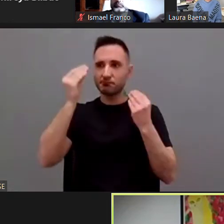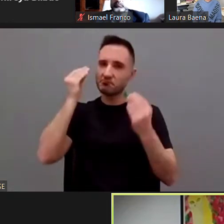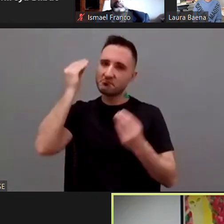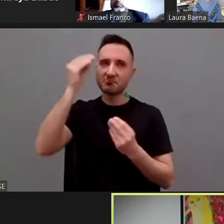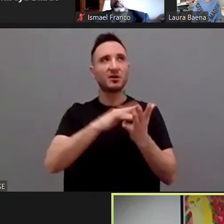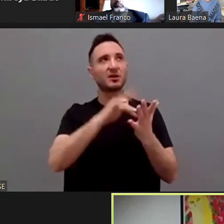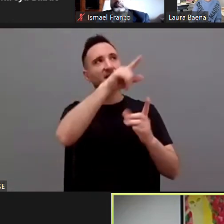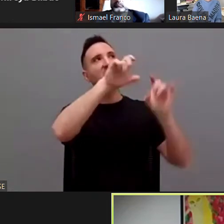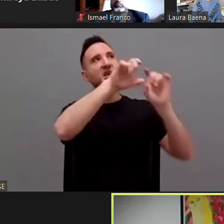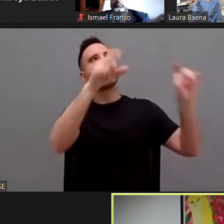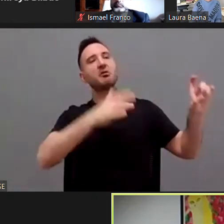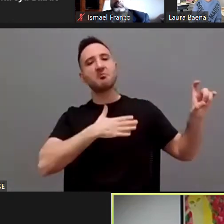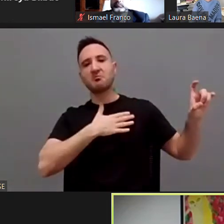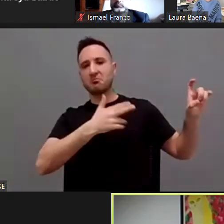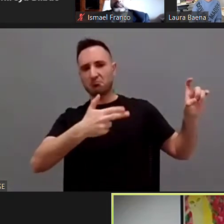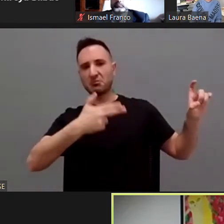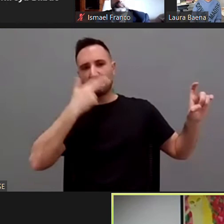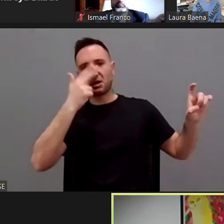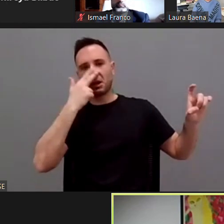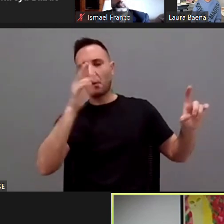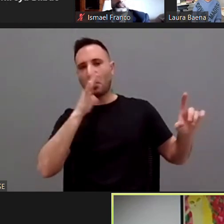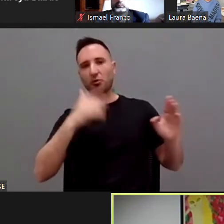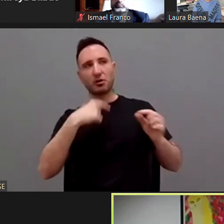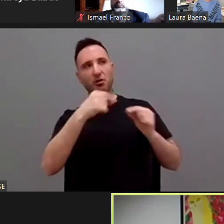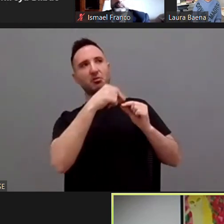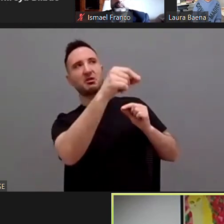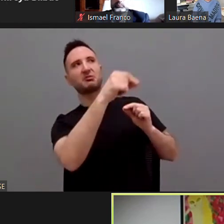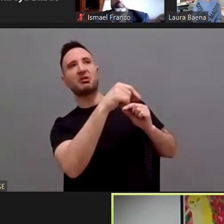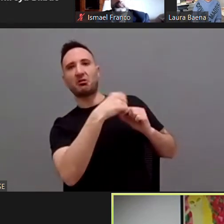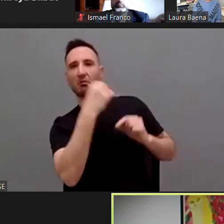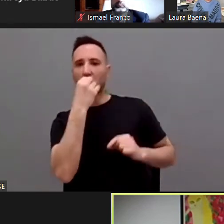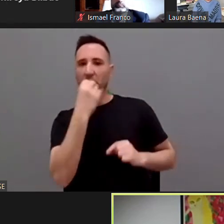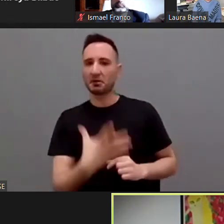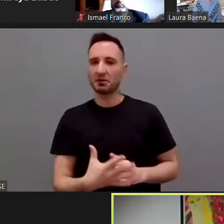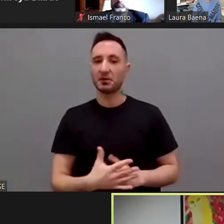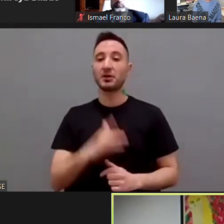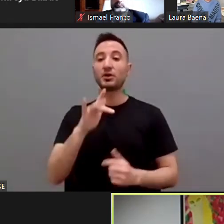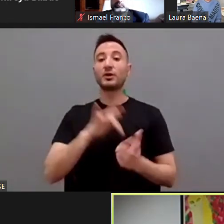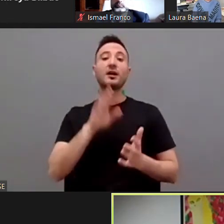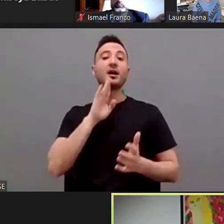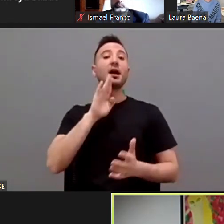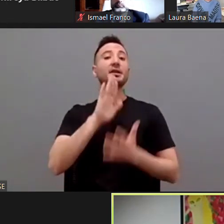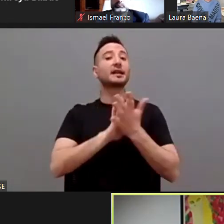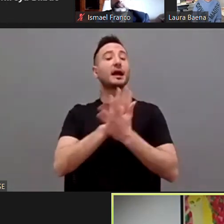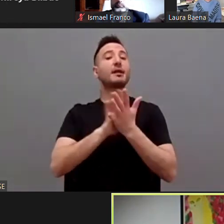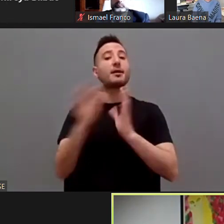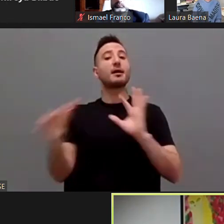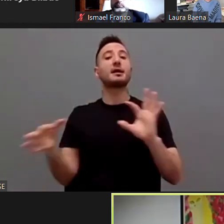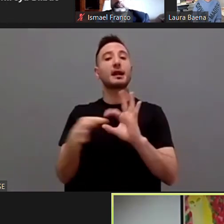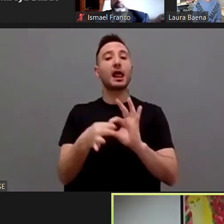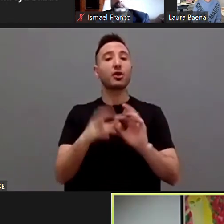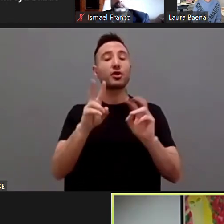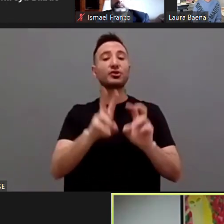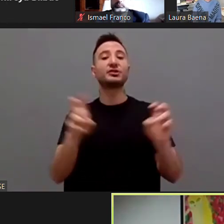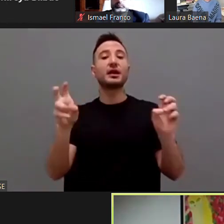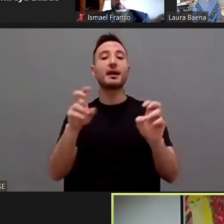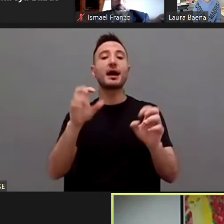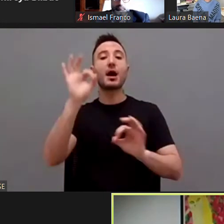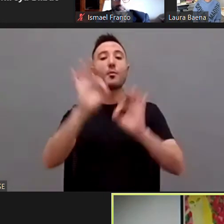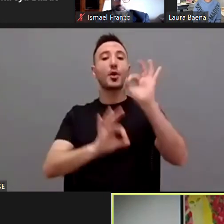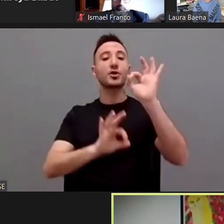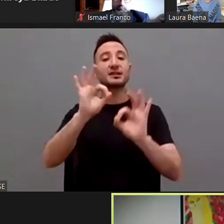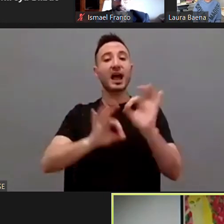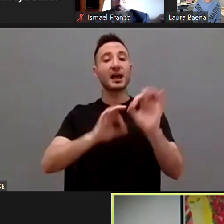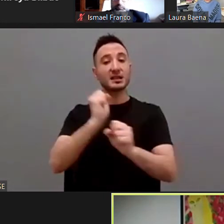me puede interesar, ¿no? Entonces, que esto lo relaciono con lo que comentaba antes de incrementar las tasas de actividad,